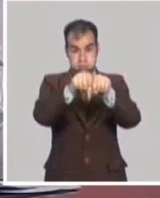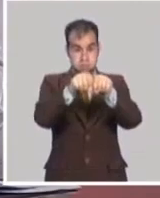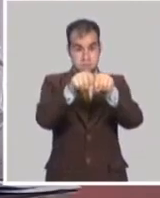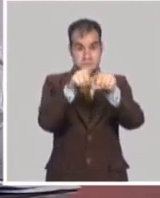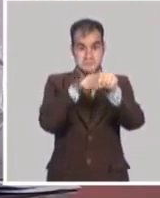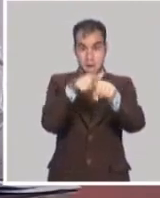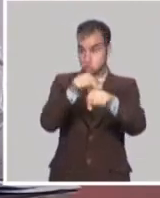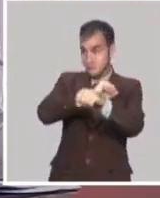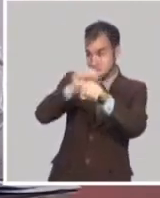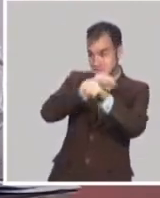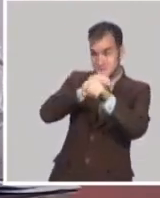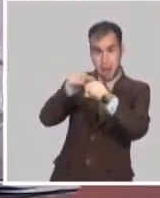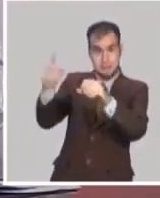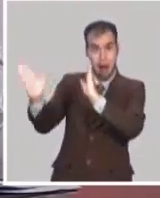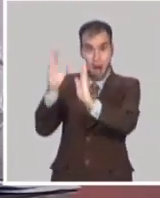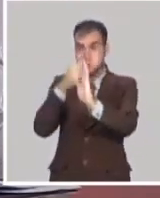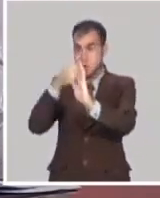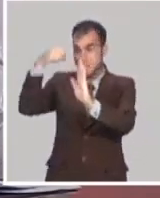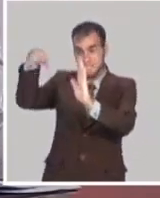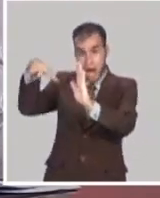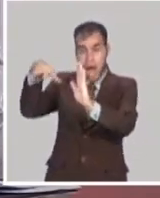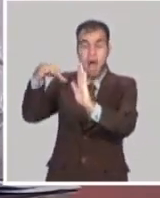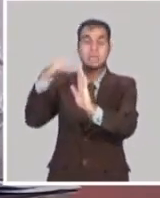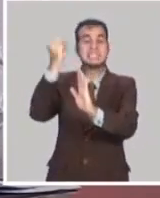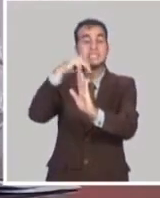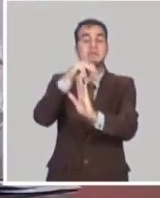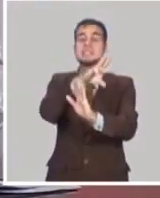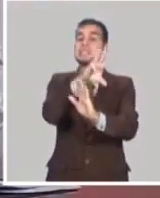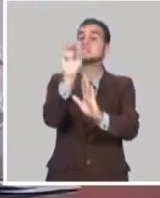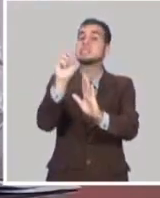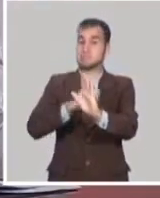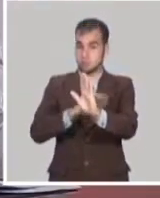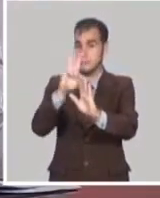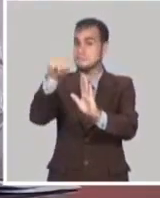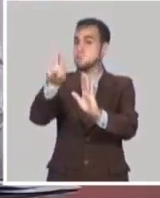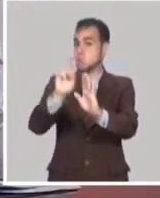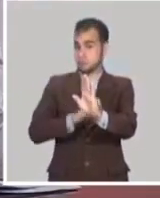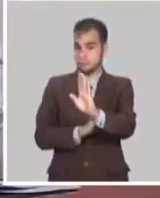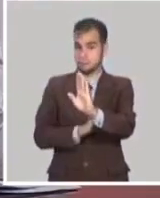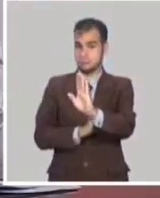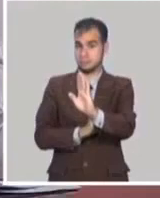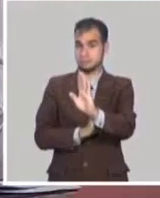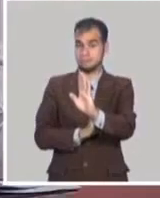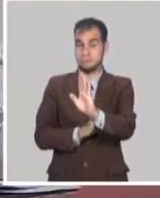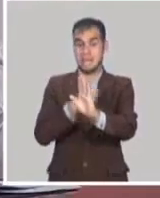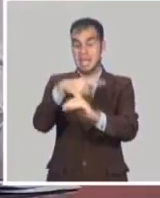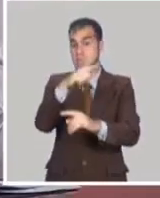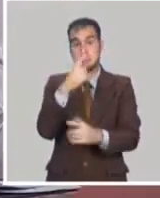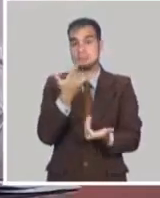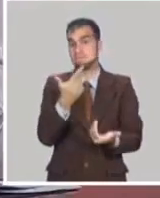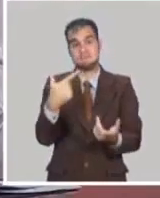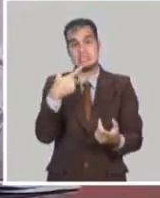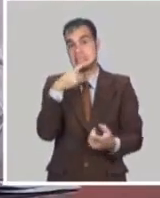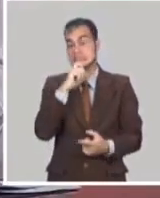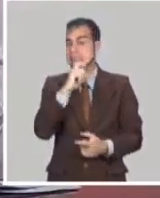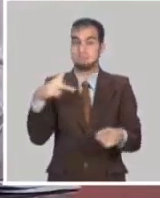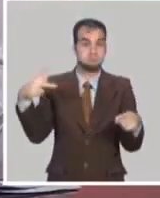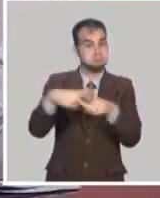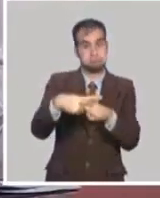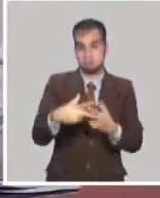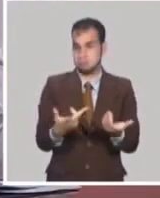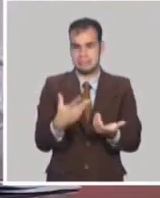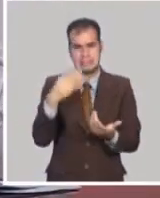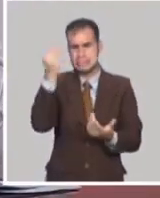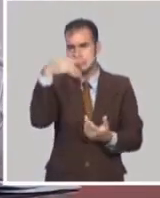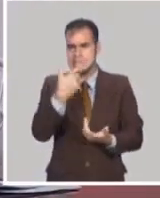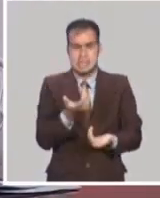más aguas de potencia y eso también limita el balance de energía que